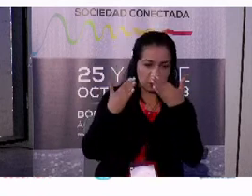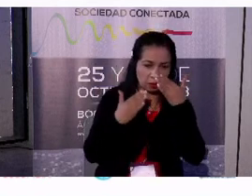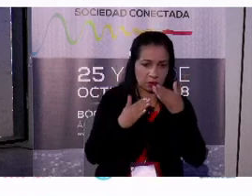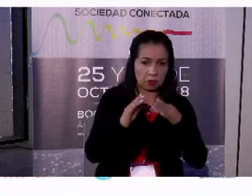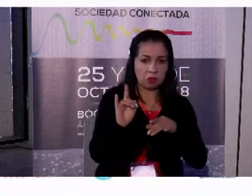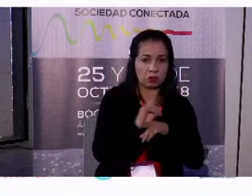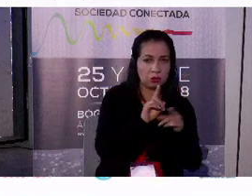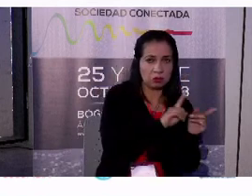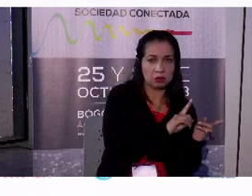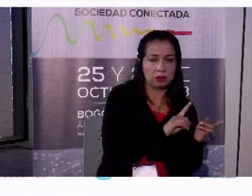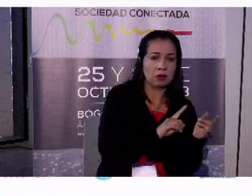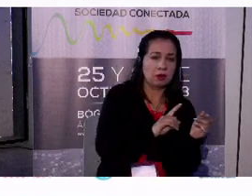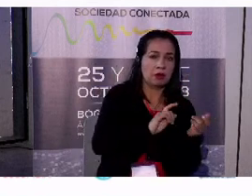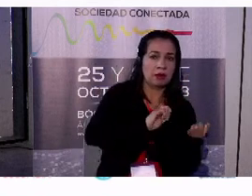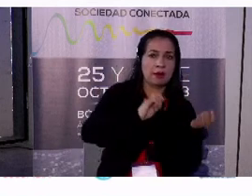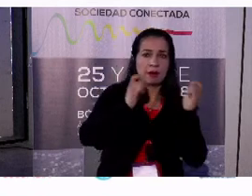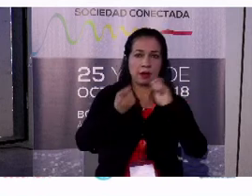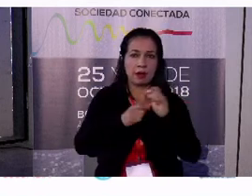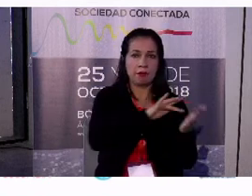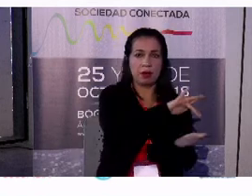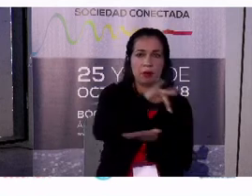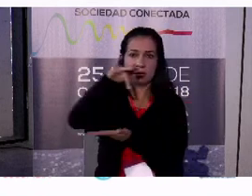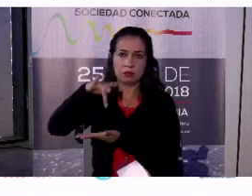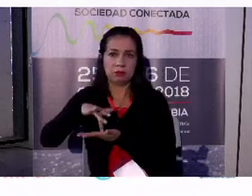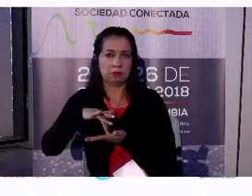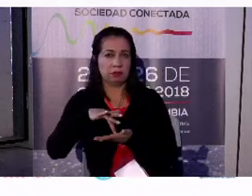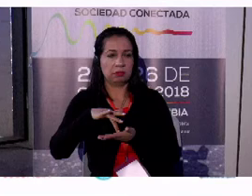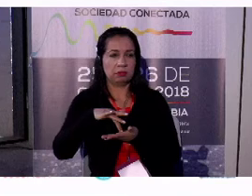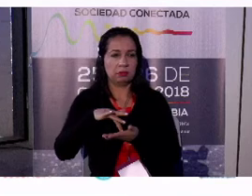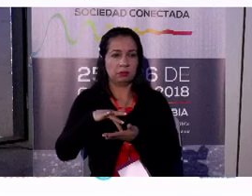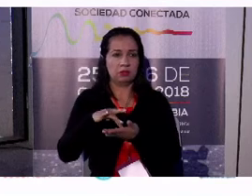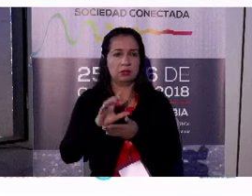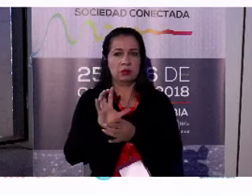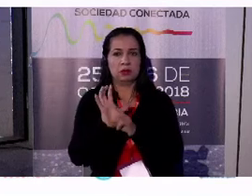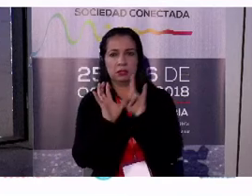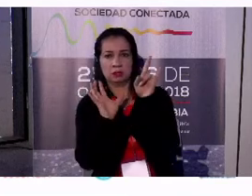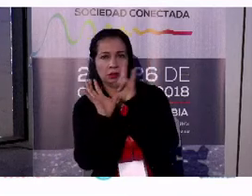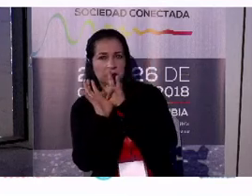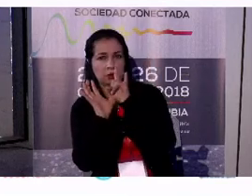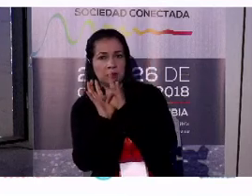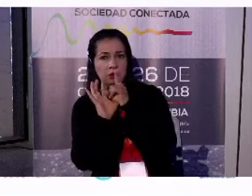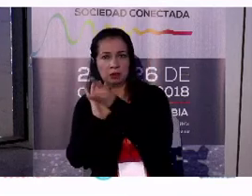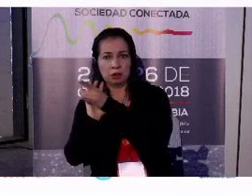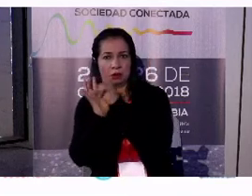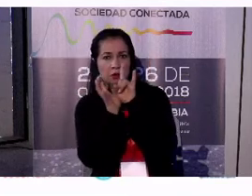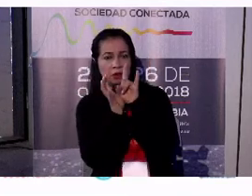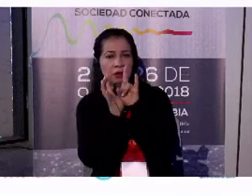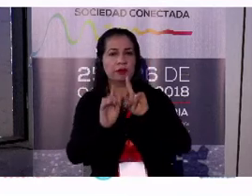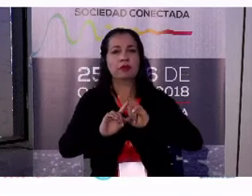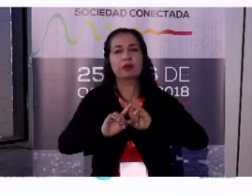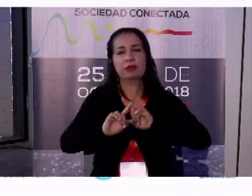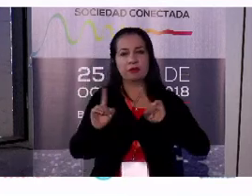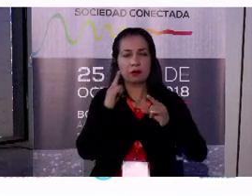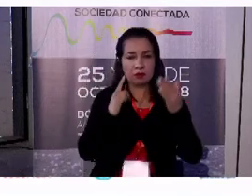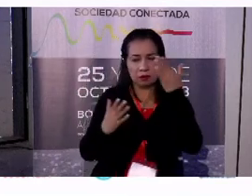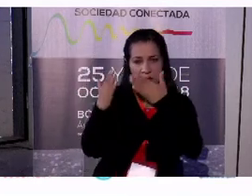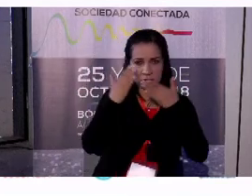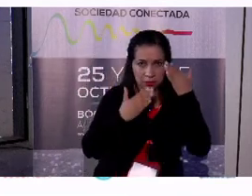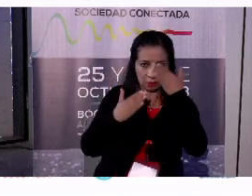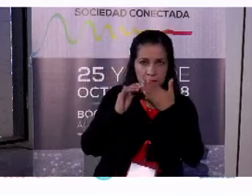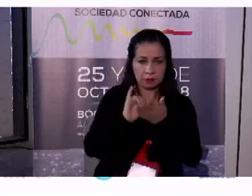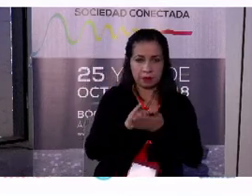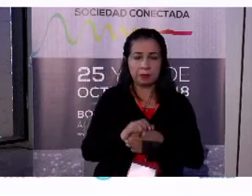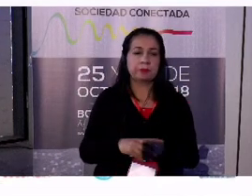estar en otra posición y su antena su Rayo digamos la antena está direccionada a la misma a